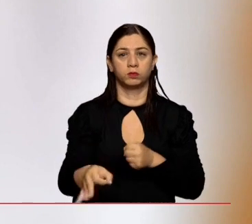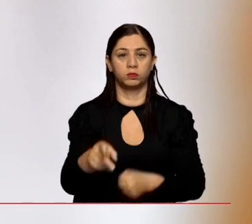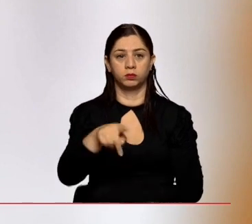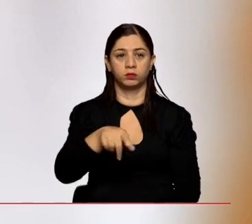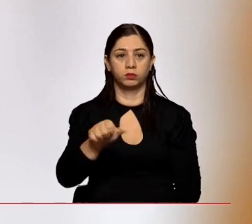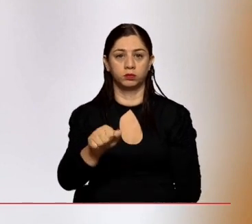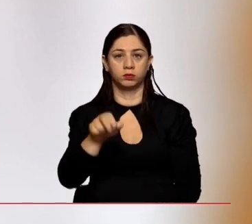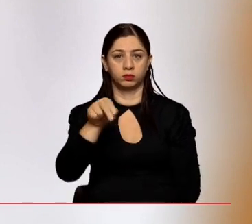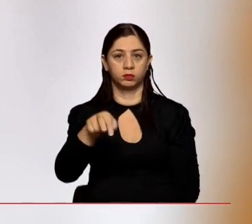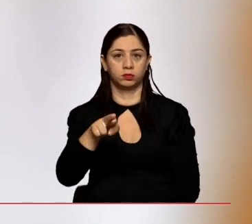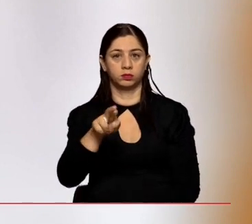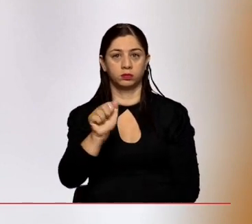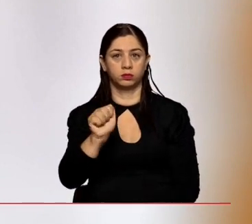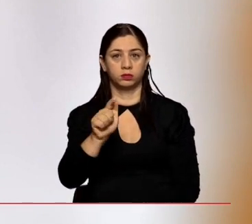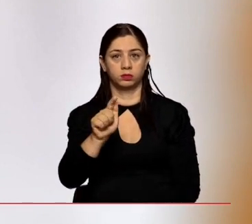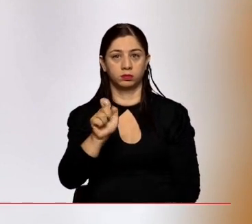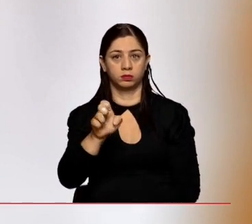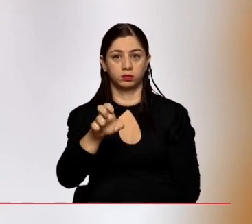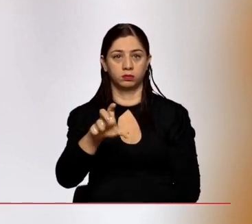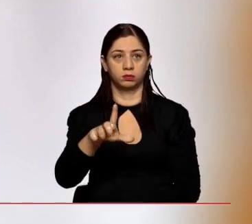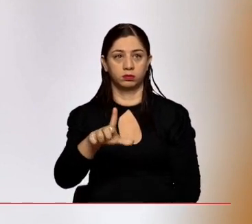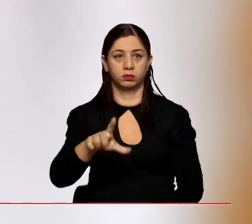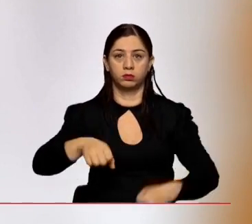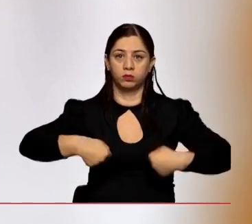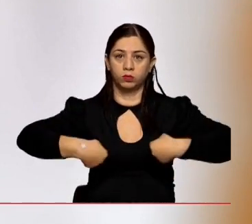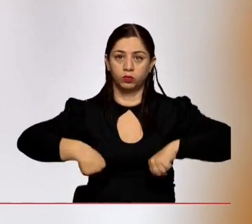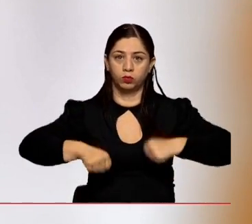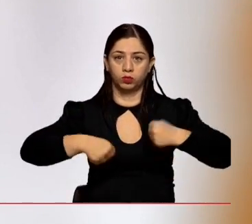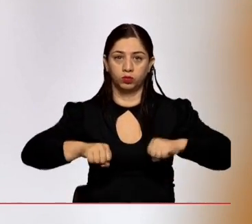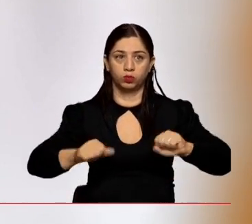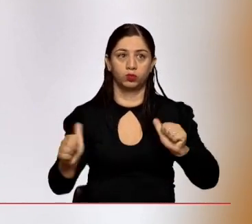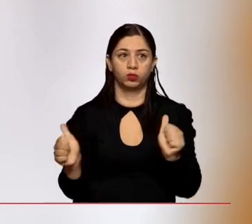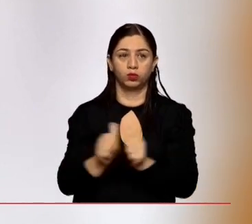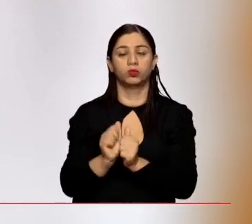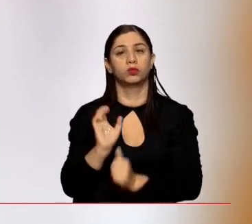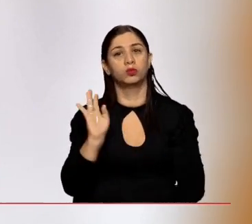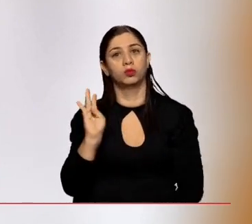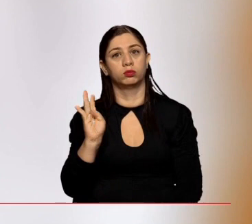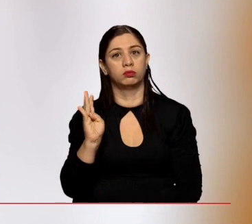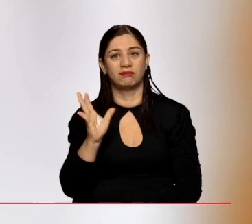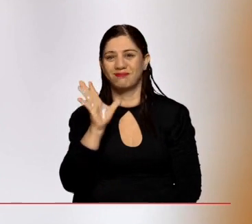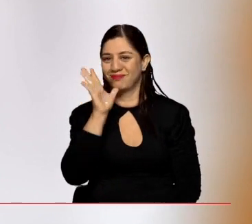cuando la víctima se desplazaba en motocicleta junto a su esposa. Sin mediar